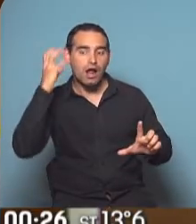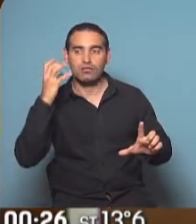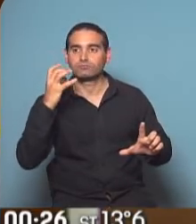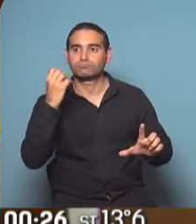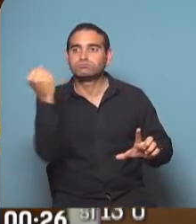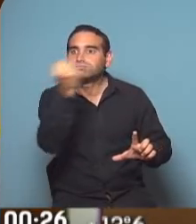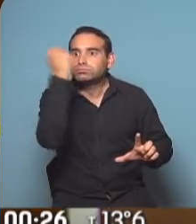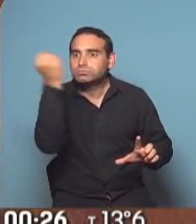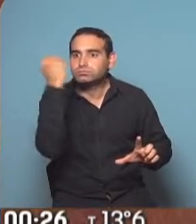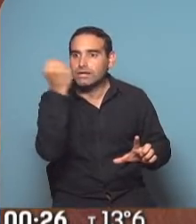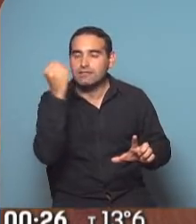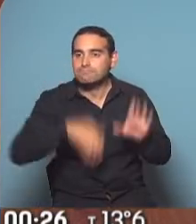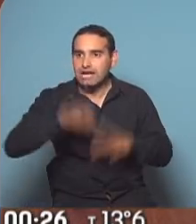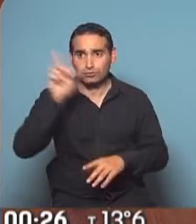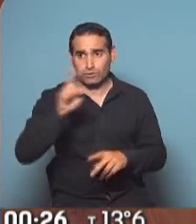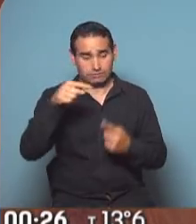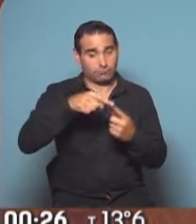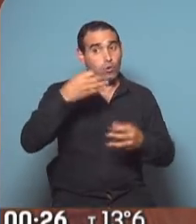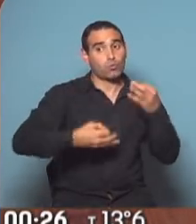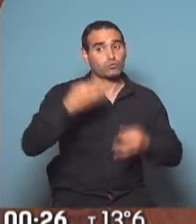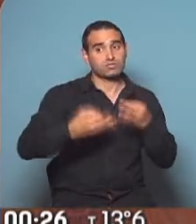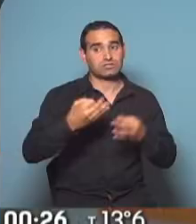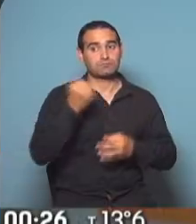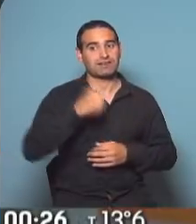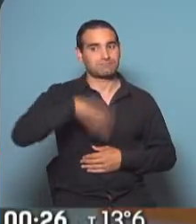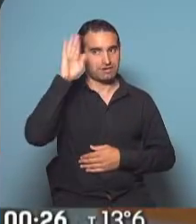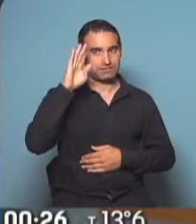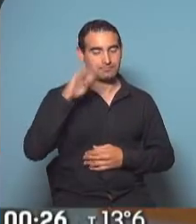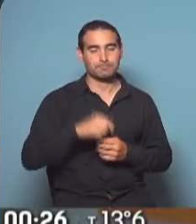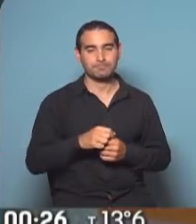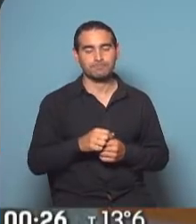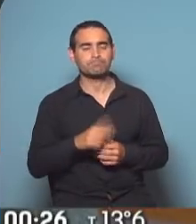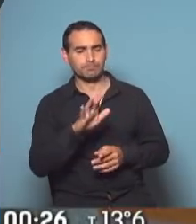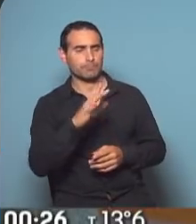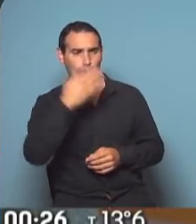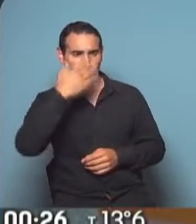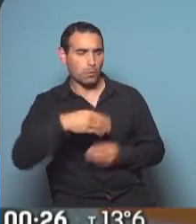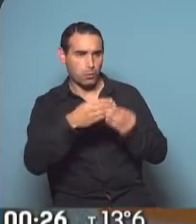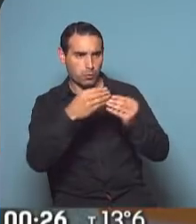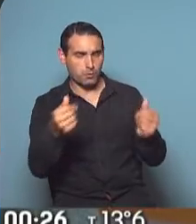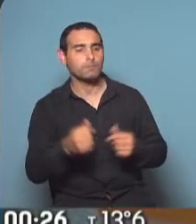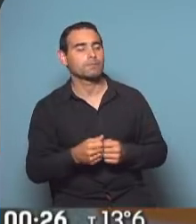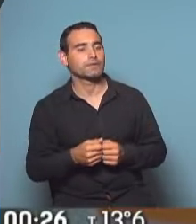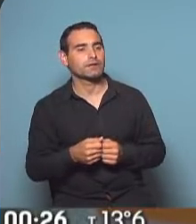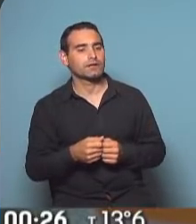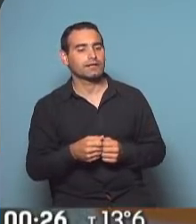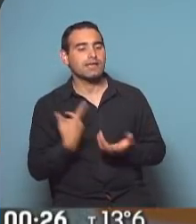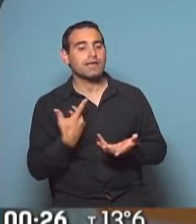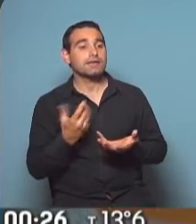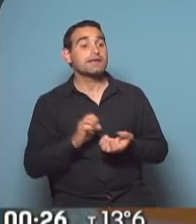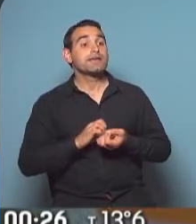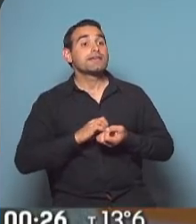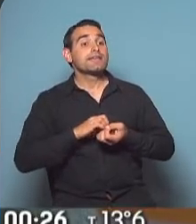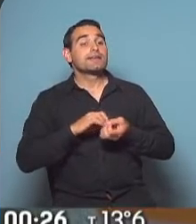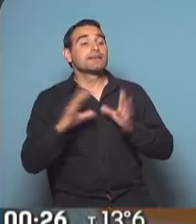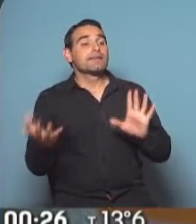influencia como para cambiar una decisión judicial y para terminar como hacemos realmente con